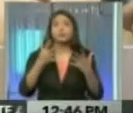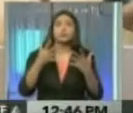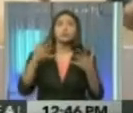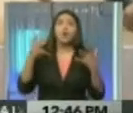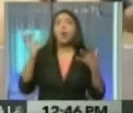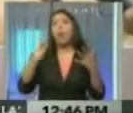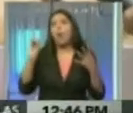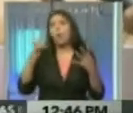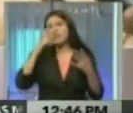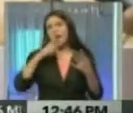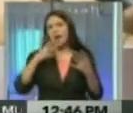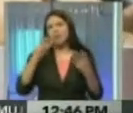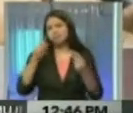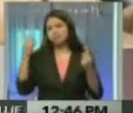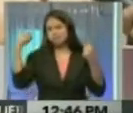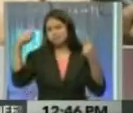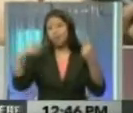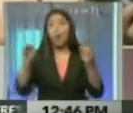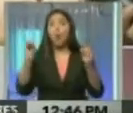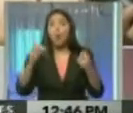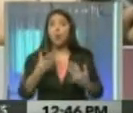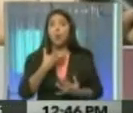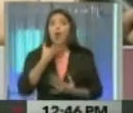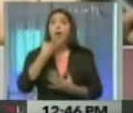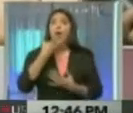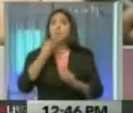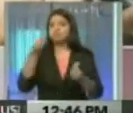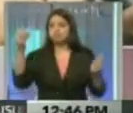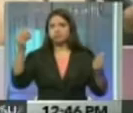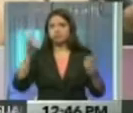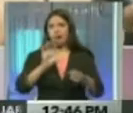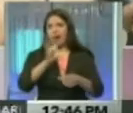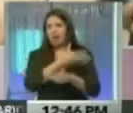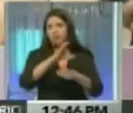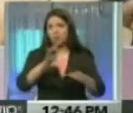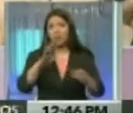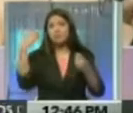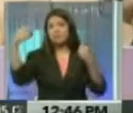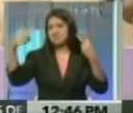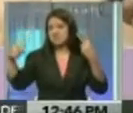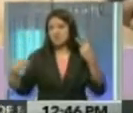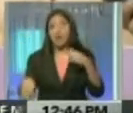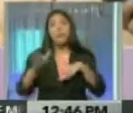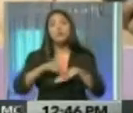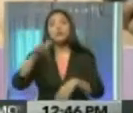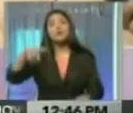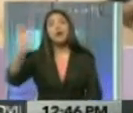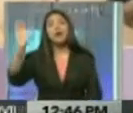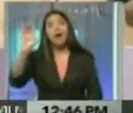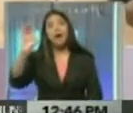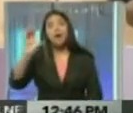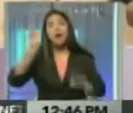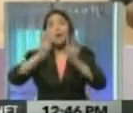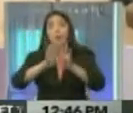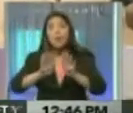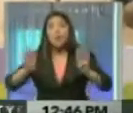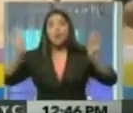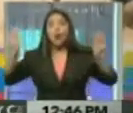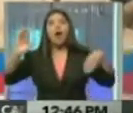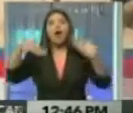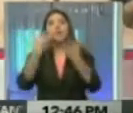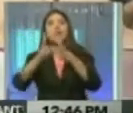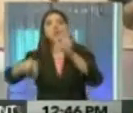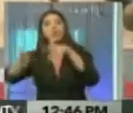obra contemporánea, a una ópera. Tenemos gran diversidad porque el Festival de Teatro de Caracas sube el telón del 3 al 12 de